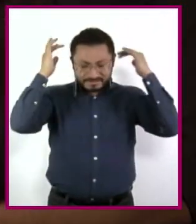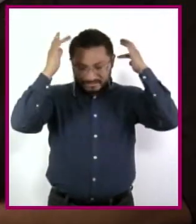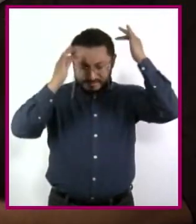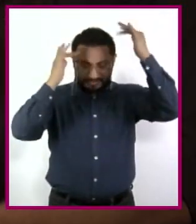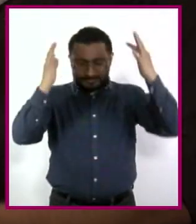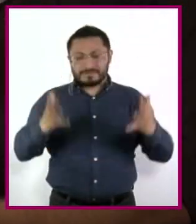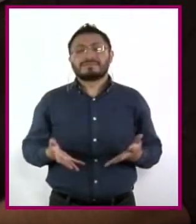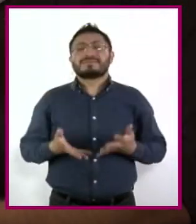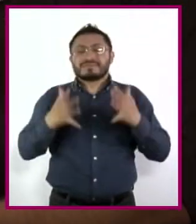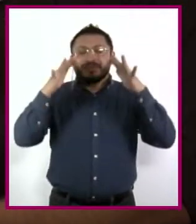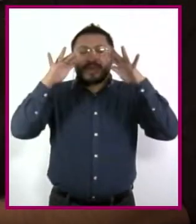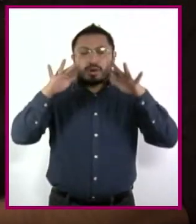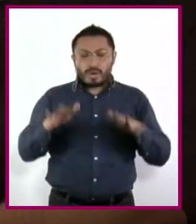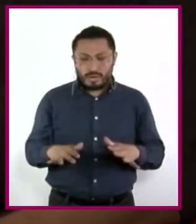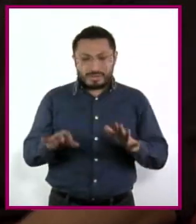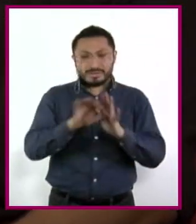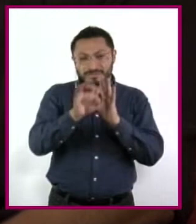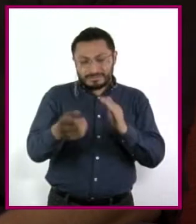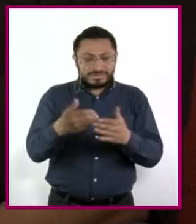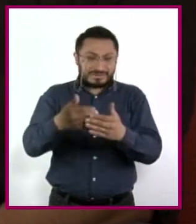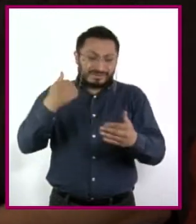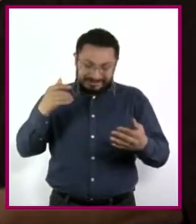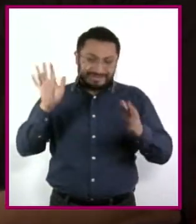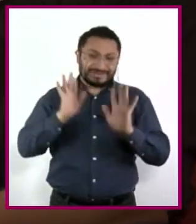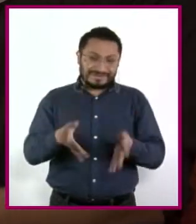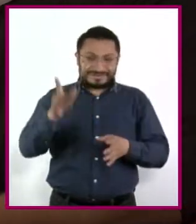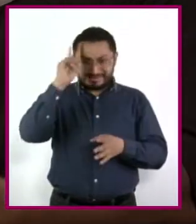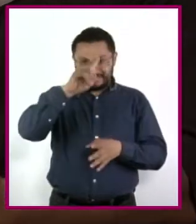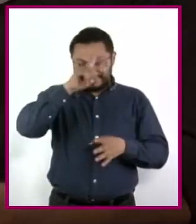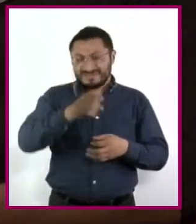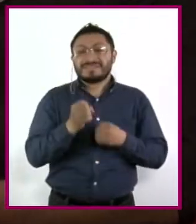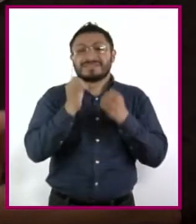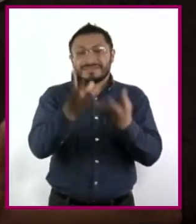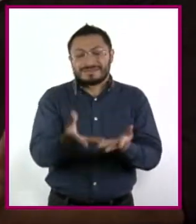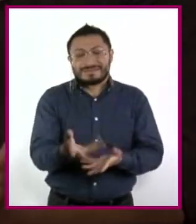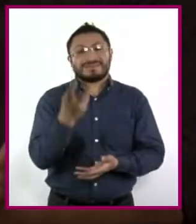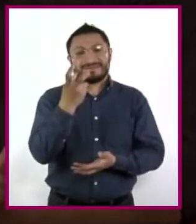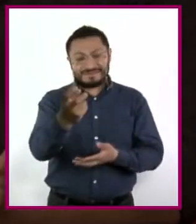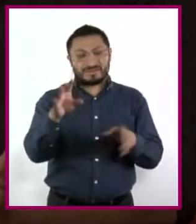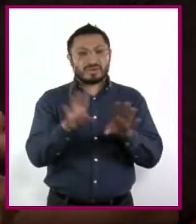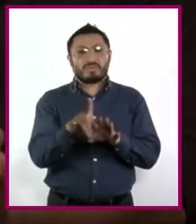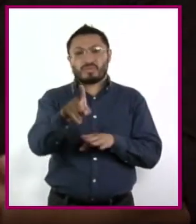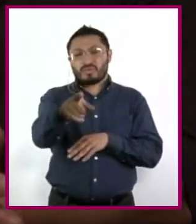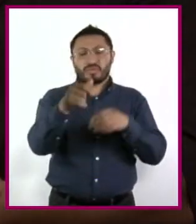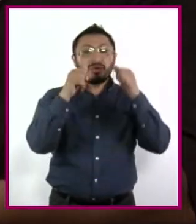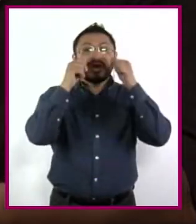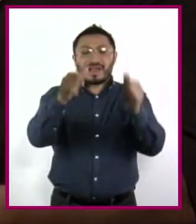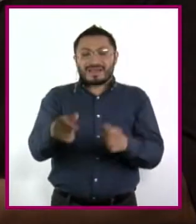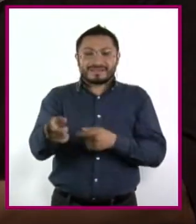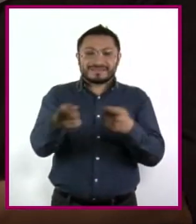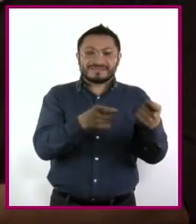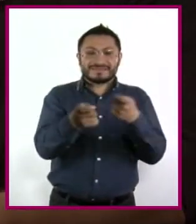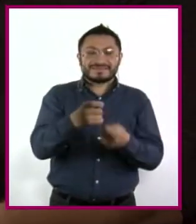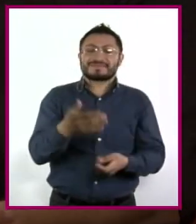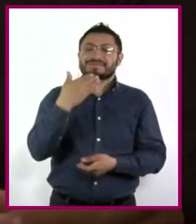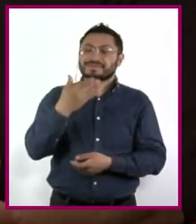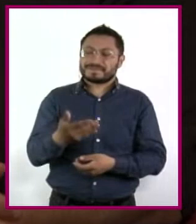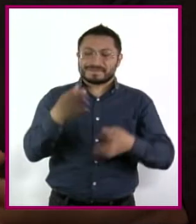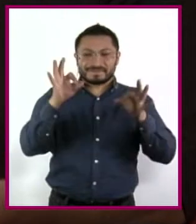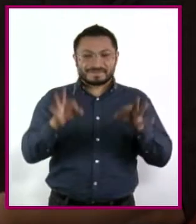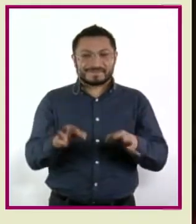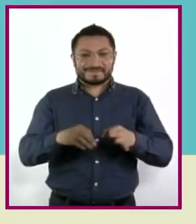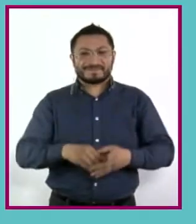respirar, como las técnicas que hemos estado trabajando. Te ayudará a reubicar tu atención y podrás manejar tu emoción de mejor manera.